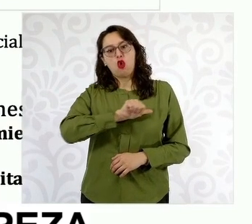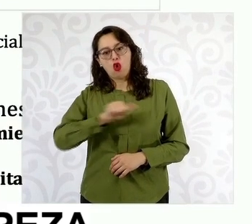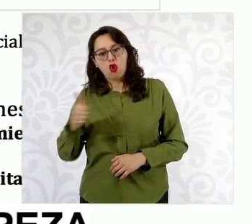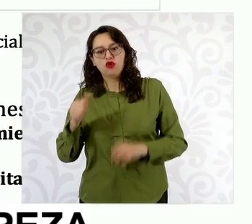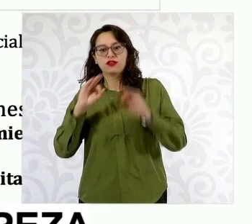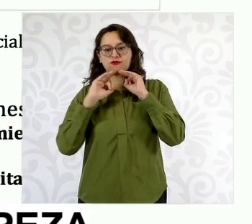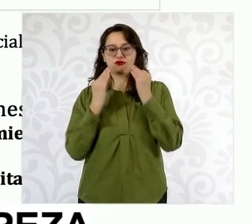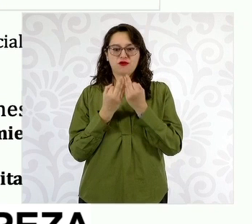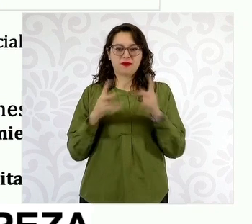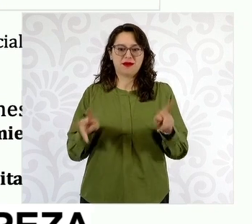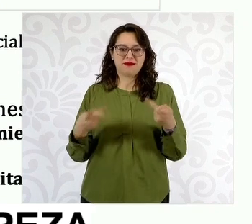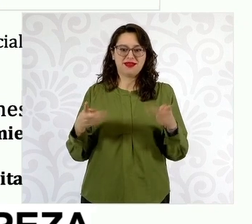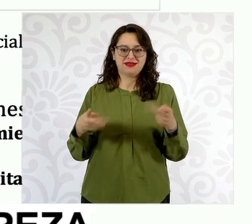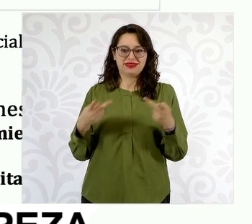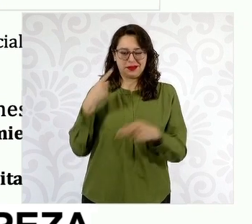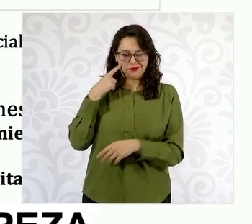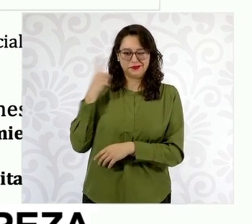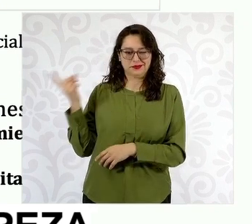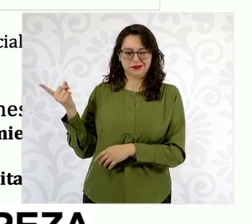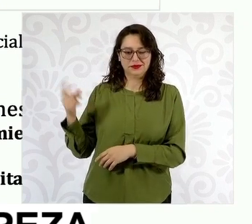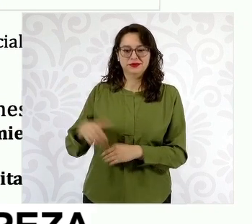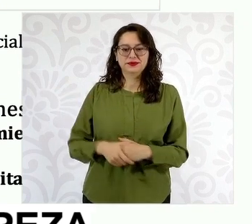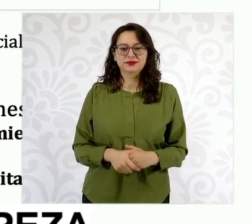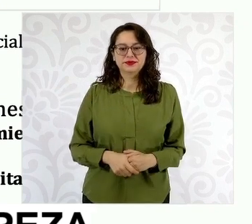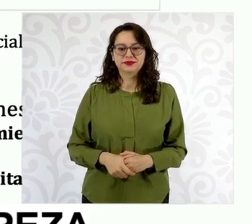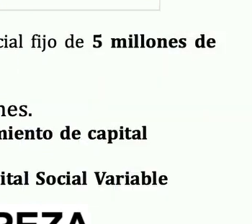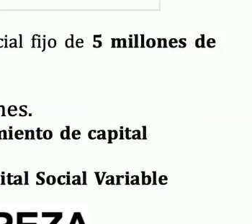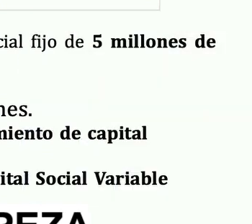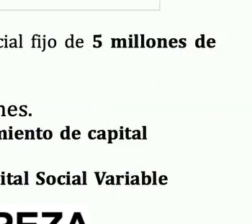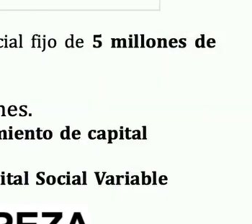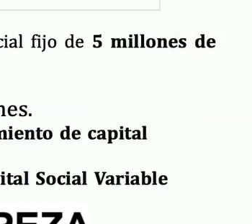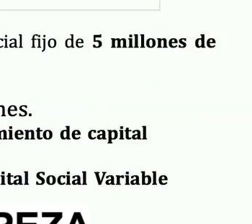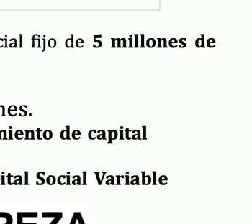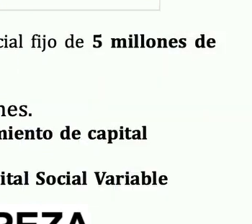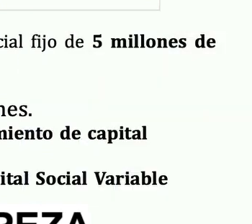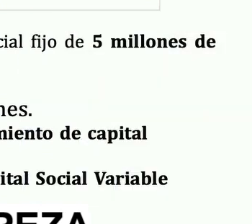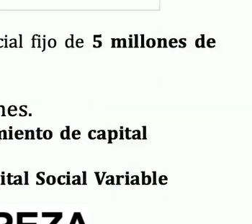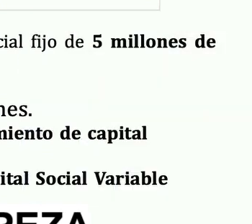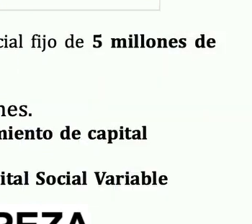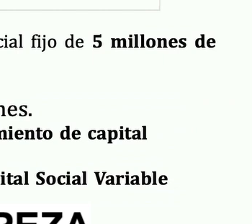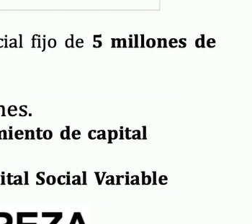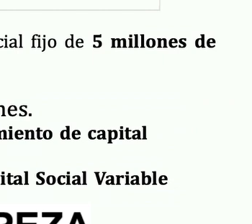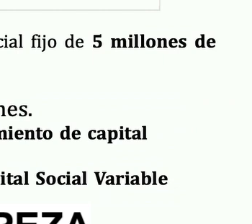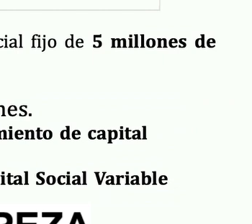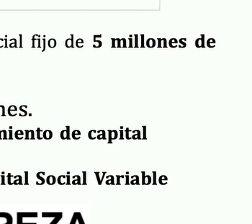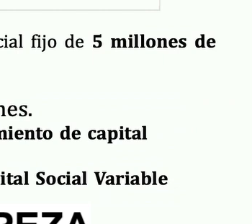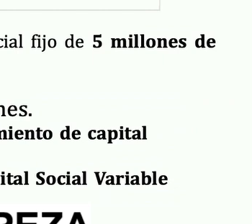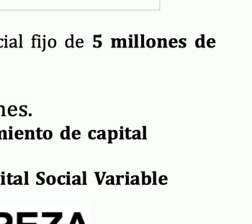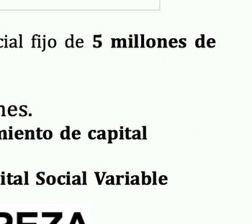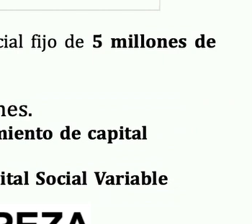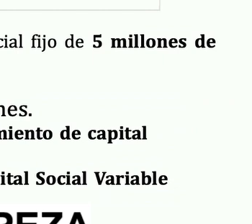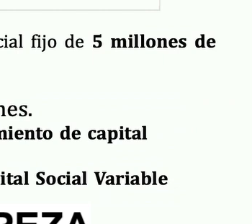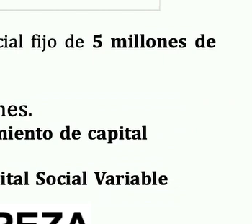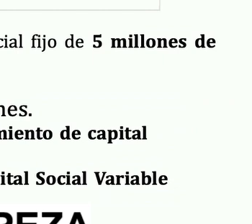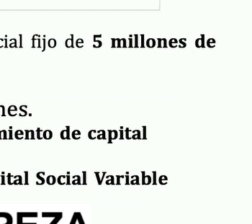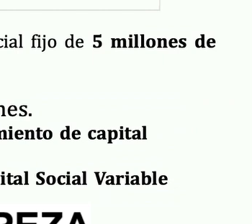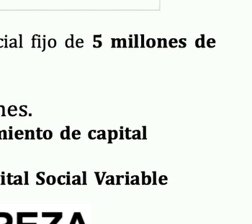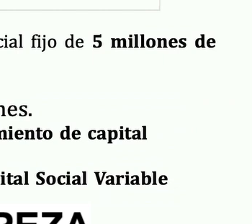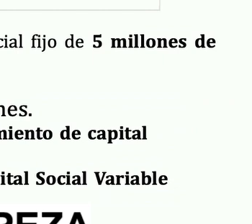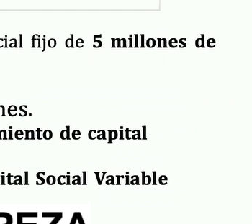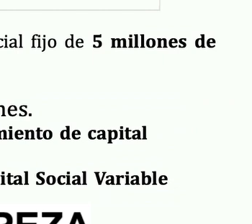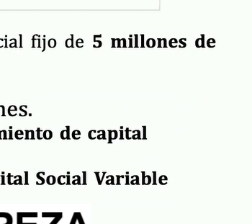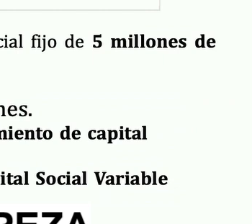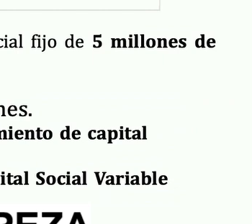de ventas sucesivas o ventas múltiples de vivienda en el Estado de México, realizando avalúos